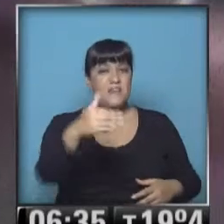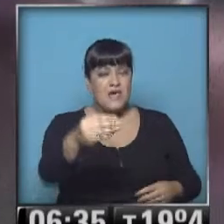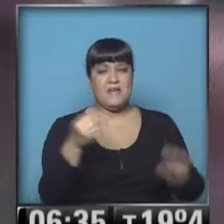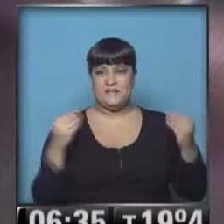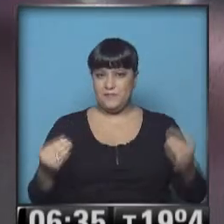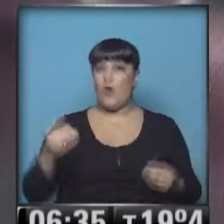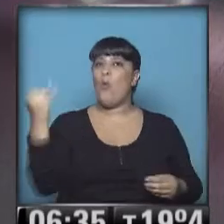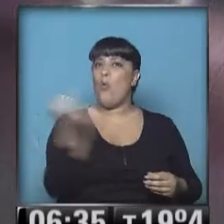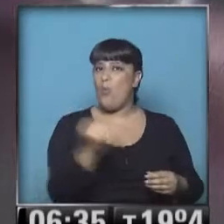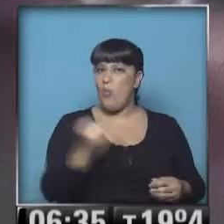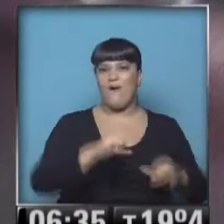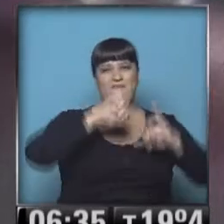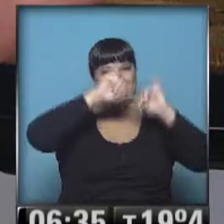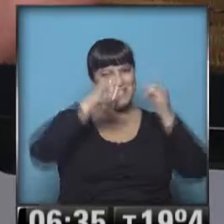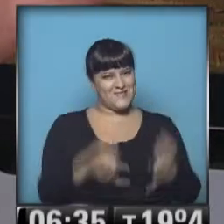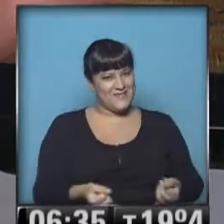jueves, ¡sí!